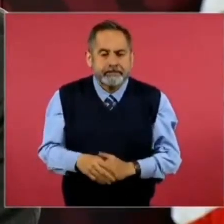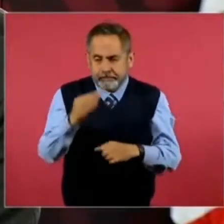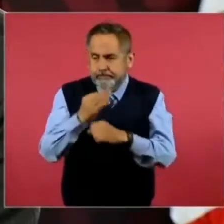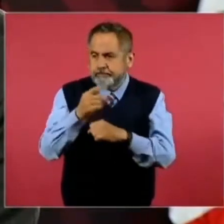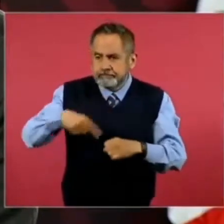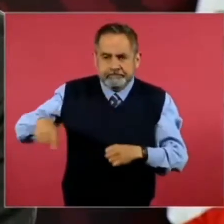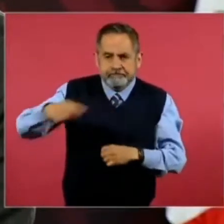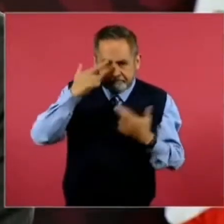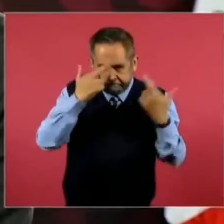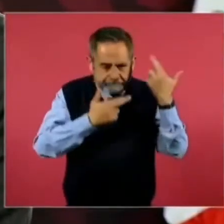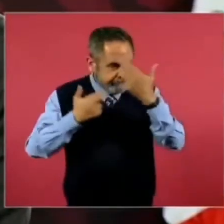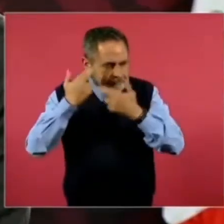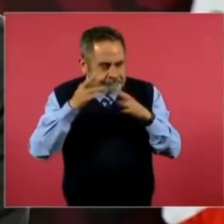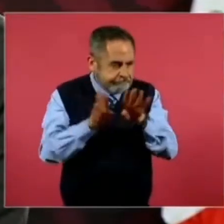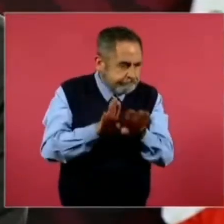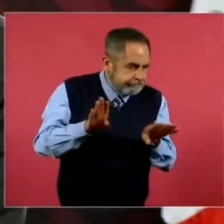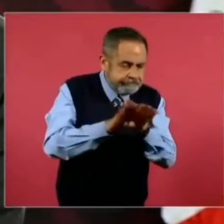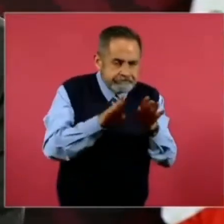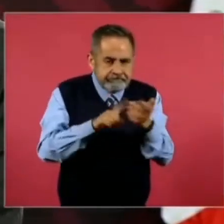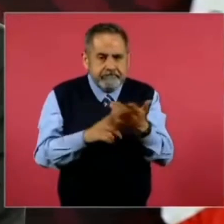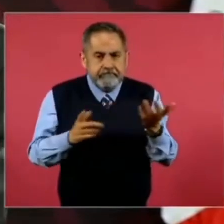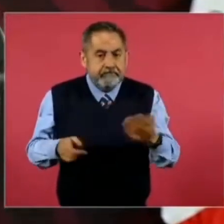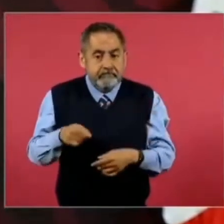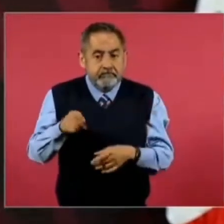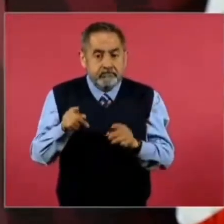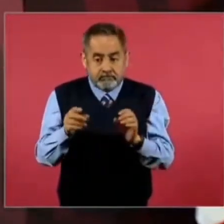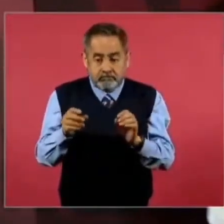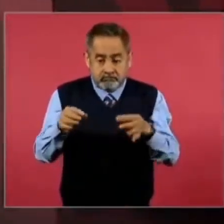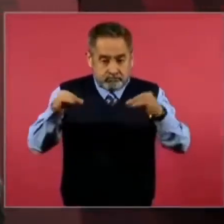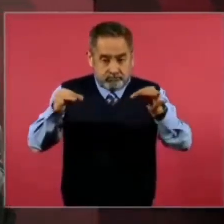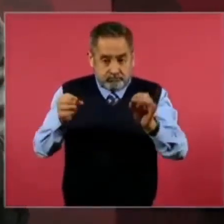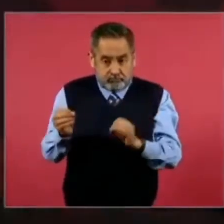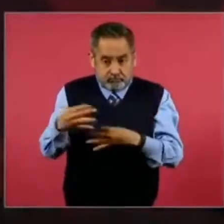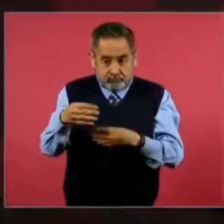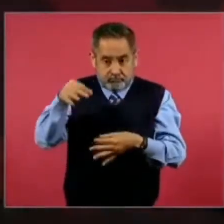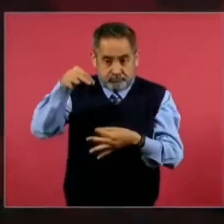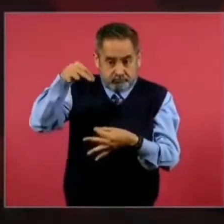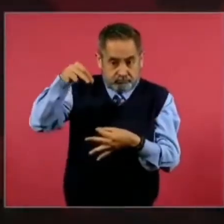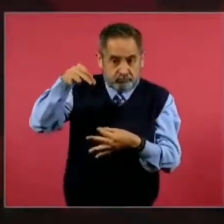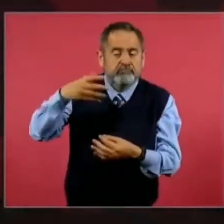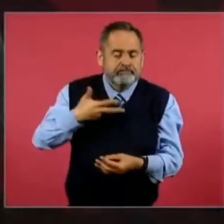revisando, pero el documento lo tenemos